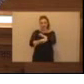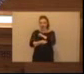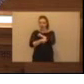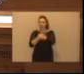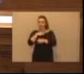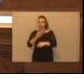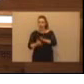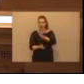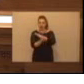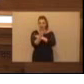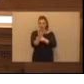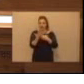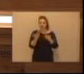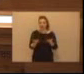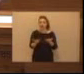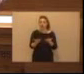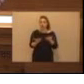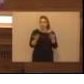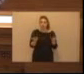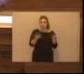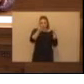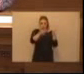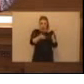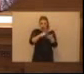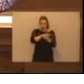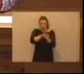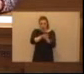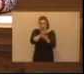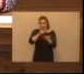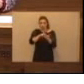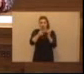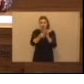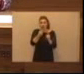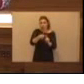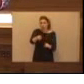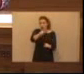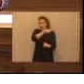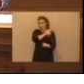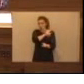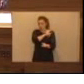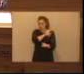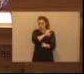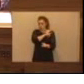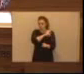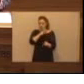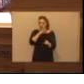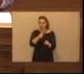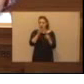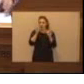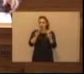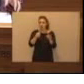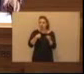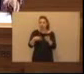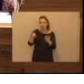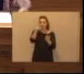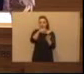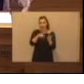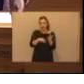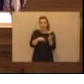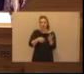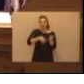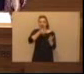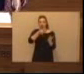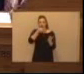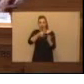surgir. Y cuando hablan ustedes de proyecto megalómano, fíjense, yo cuando estuve mirando todas las intervenciones de